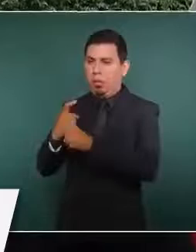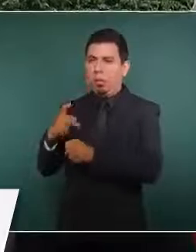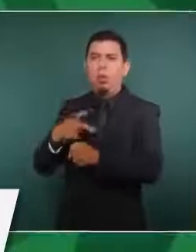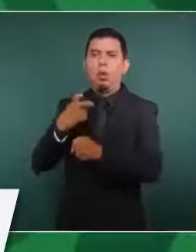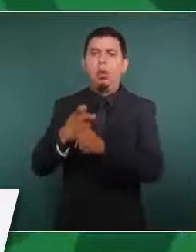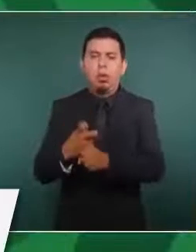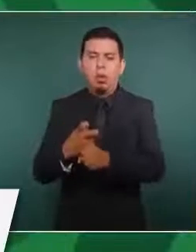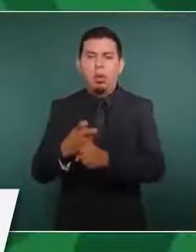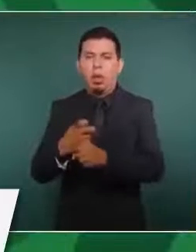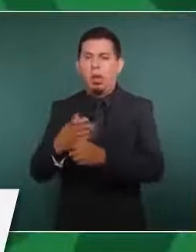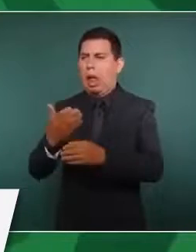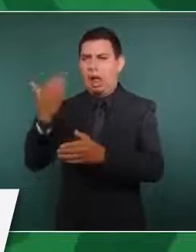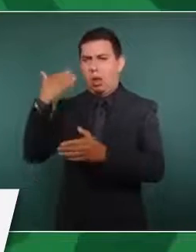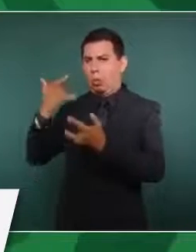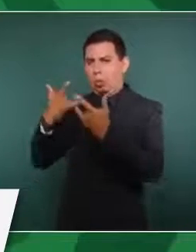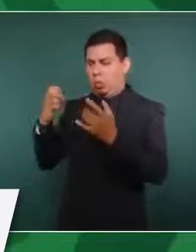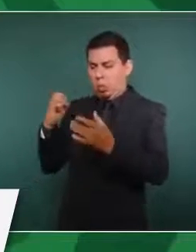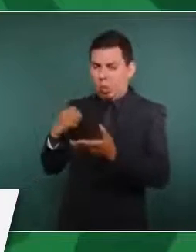sutil,